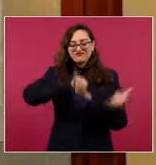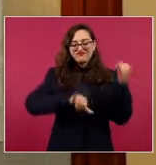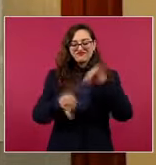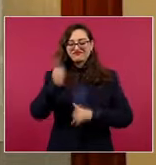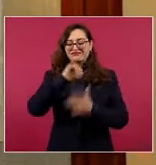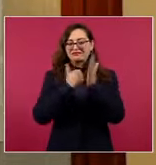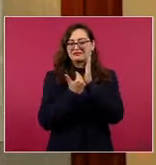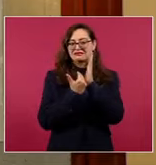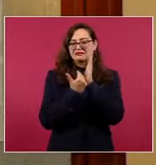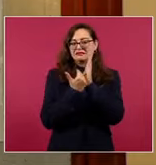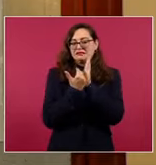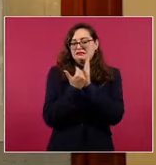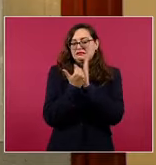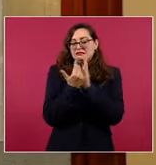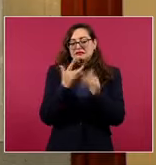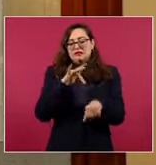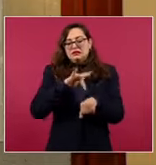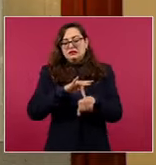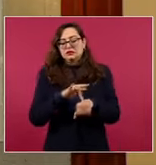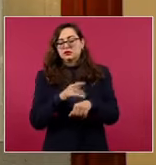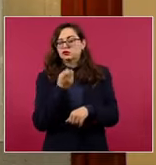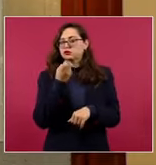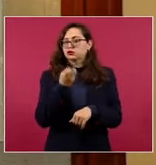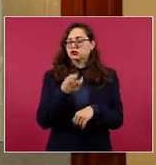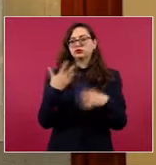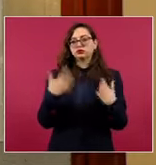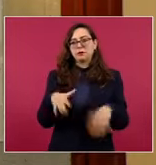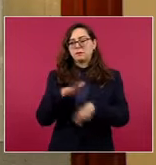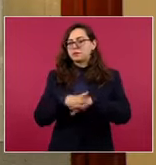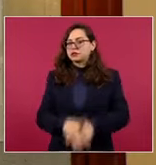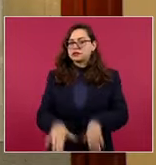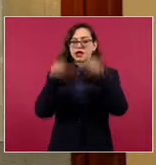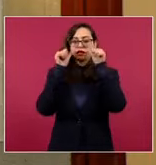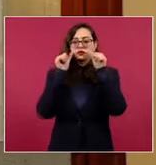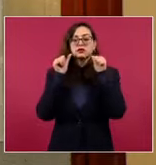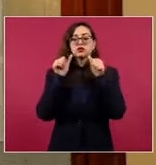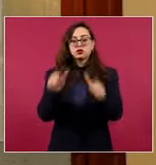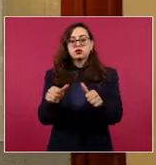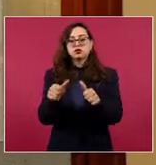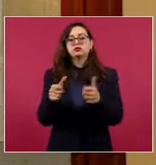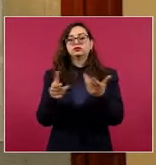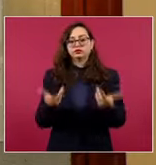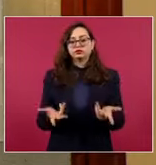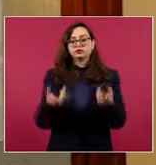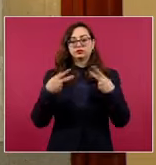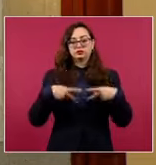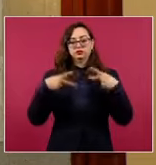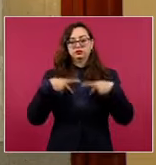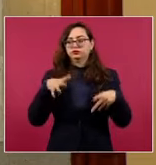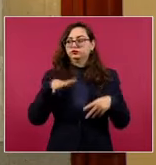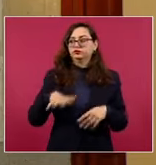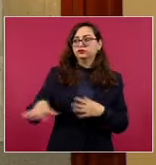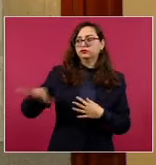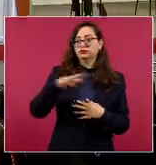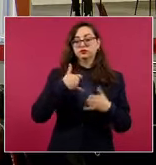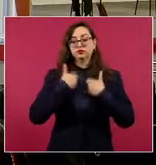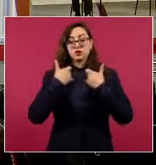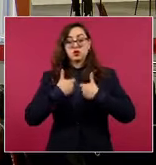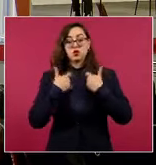donde estamos dirigiendo el esfuerzo para evitar que llegue, como mencioné, a los